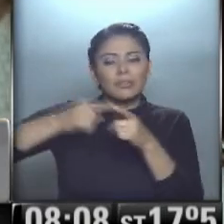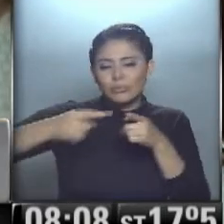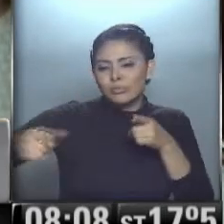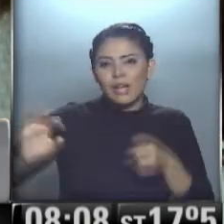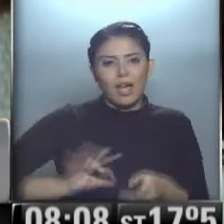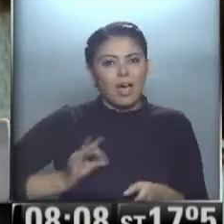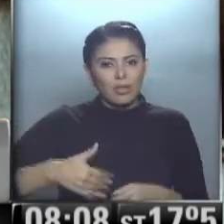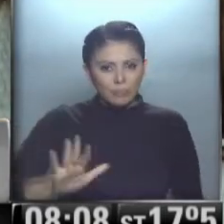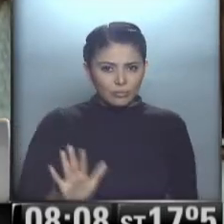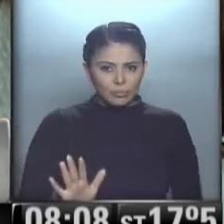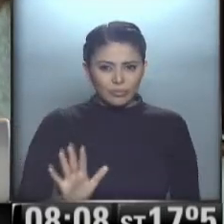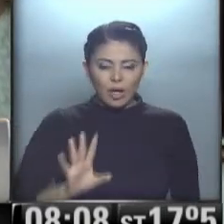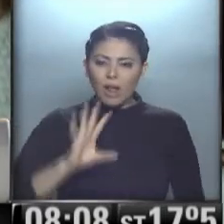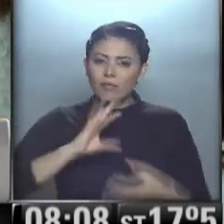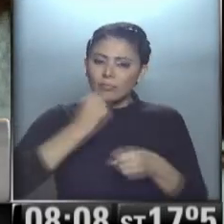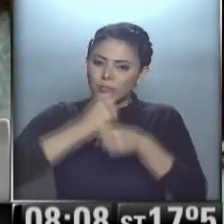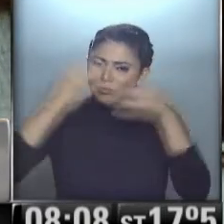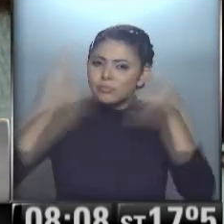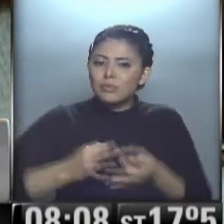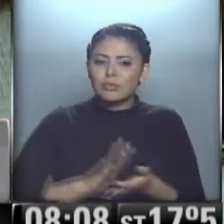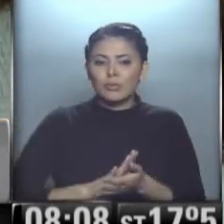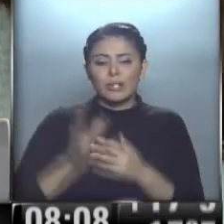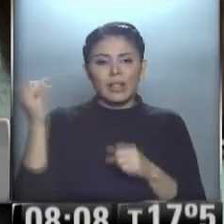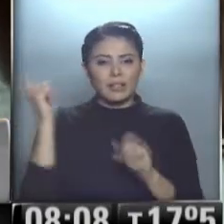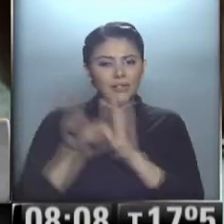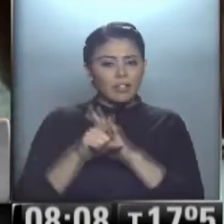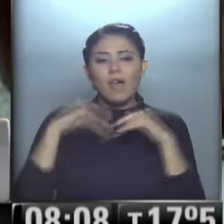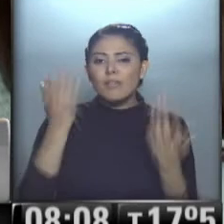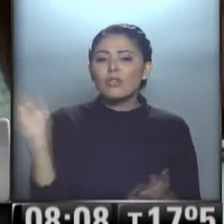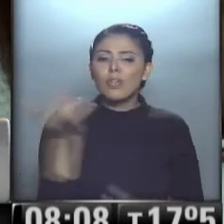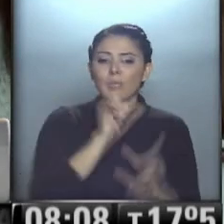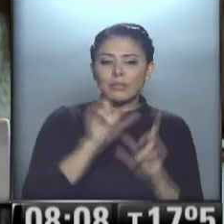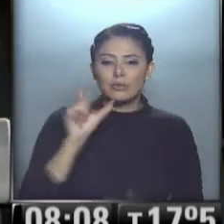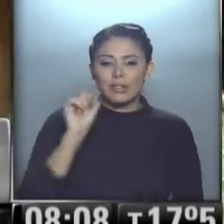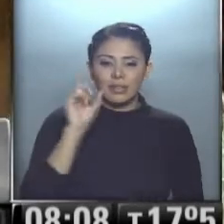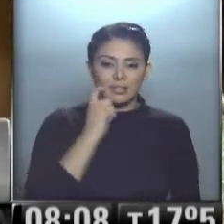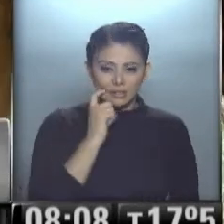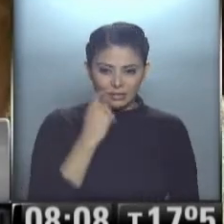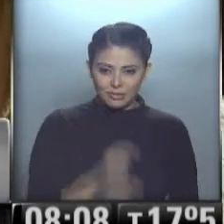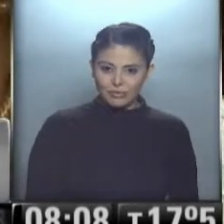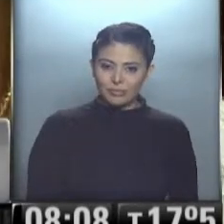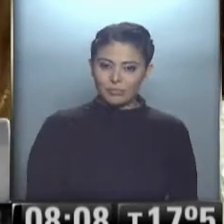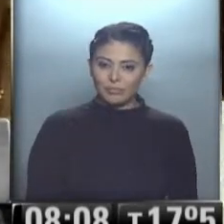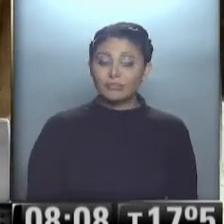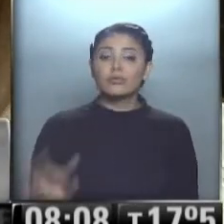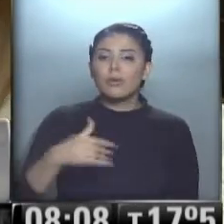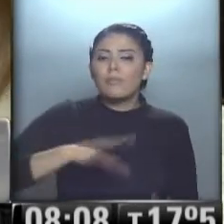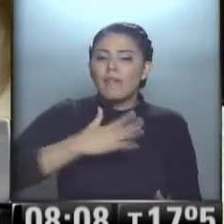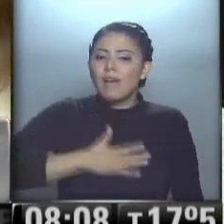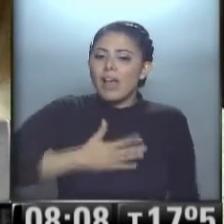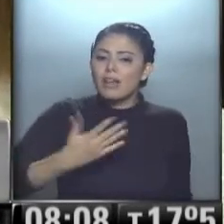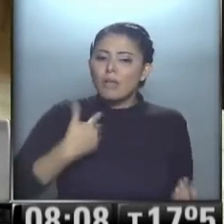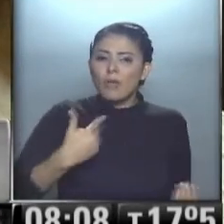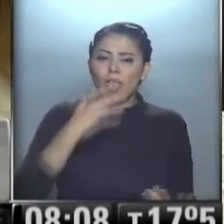estos años de la mejor manera la tarea legislativa por el bien de todos los santos ganas cada día estamos más felices de